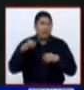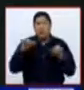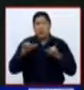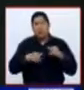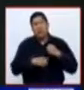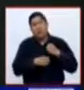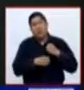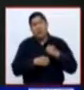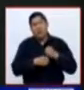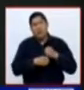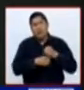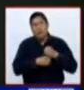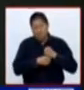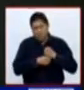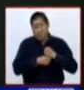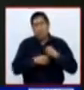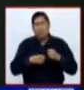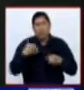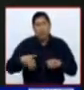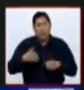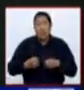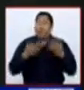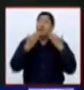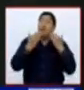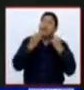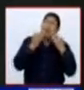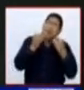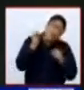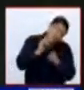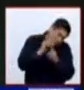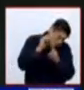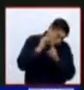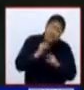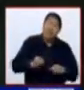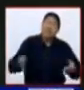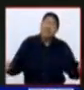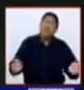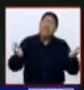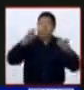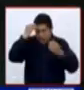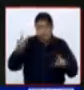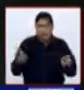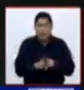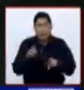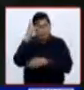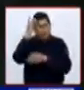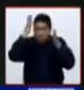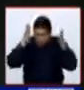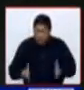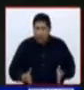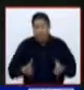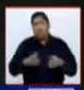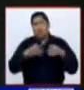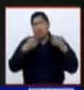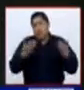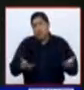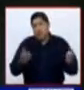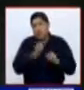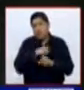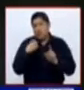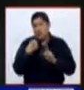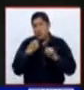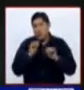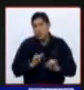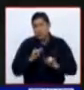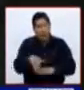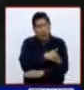Argentina, dando una. No, por favor, dando una mano a nuestros hermanos bolivianos que están en situación de